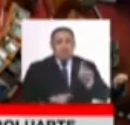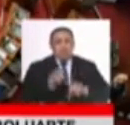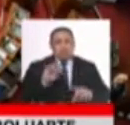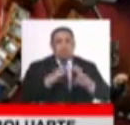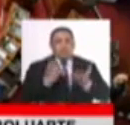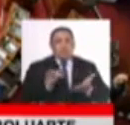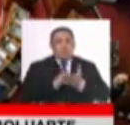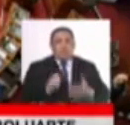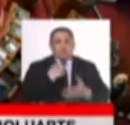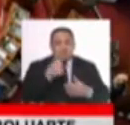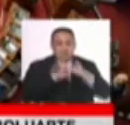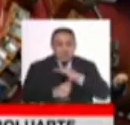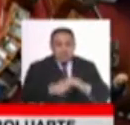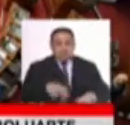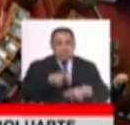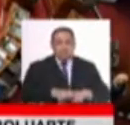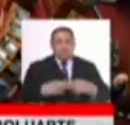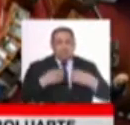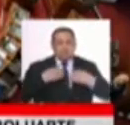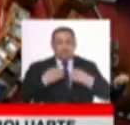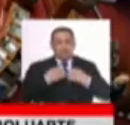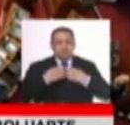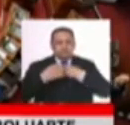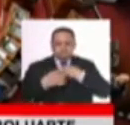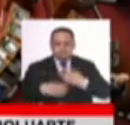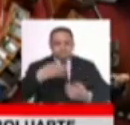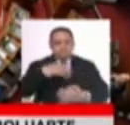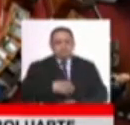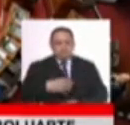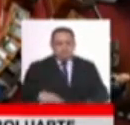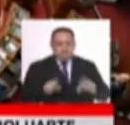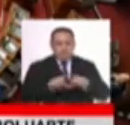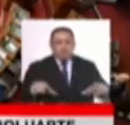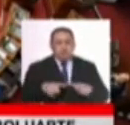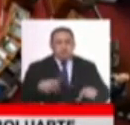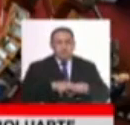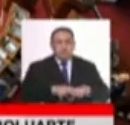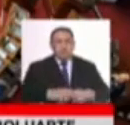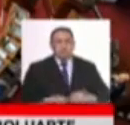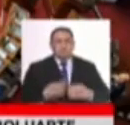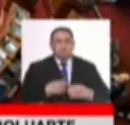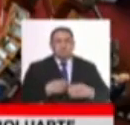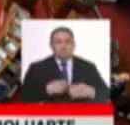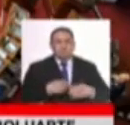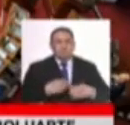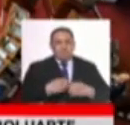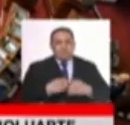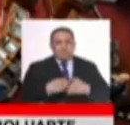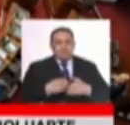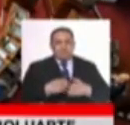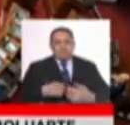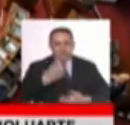presidencia en, no me imagino, peor momento y además en condiciones tan complicadas. Recordemos que en escenarios